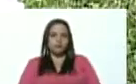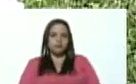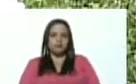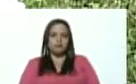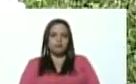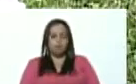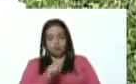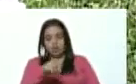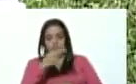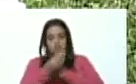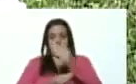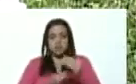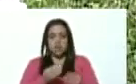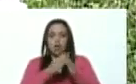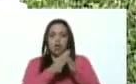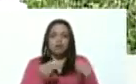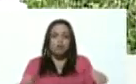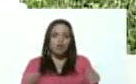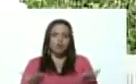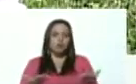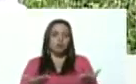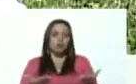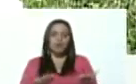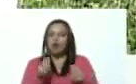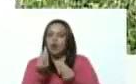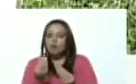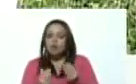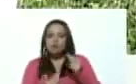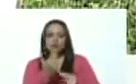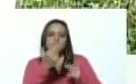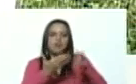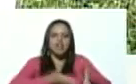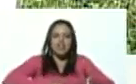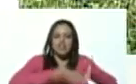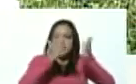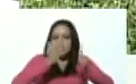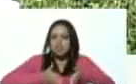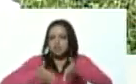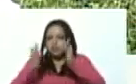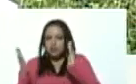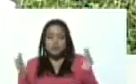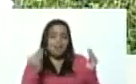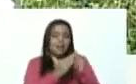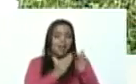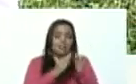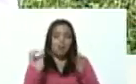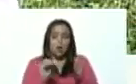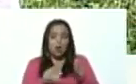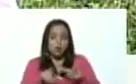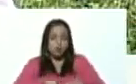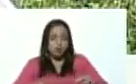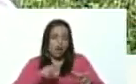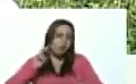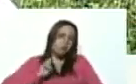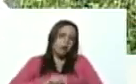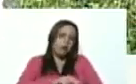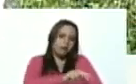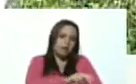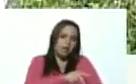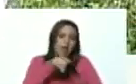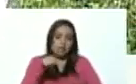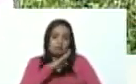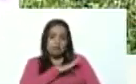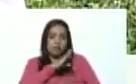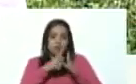que usted hizo, puede hacer desde un edificio, una casa, hasta una caminería. Ahí tiene todas las herramientas,